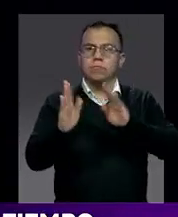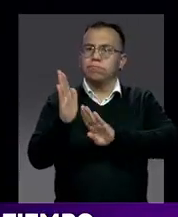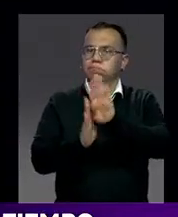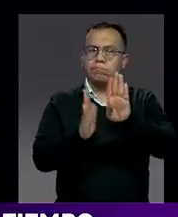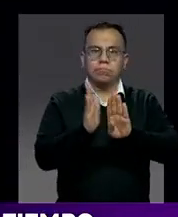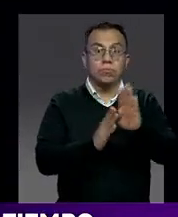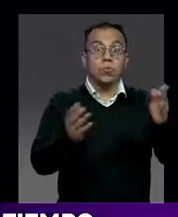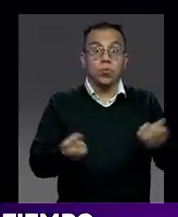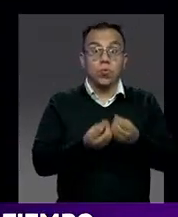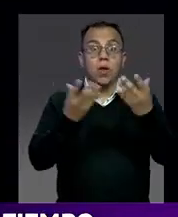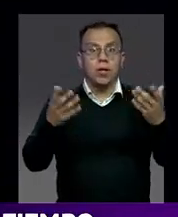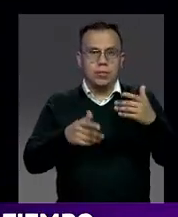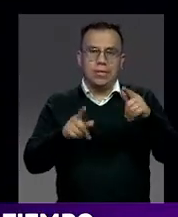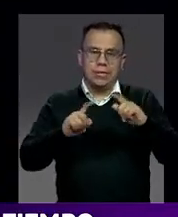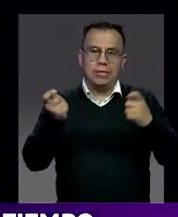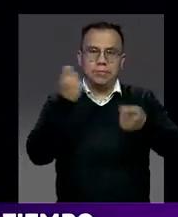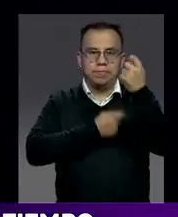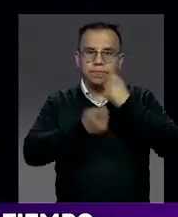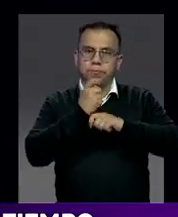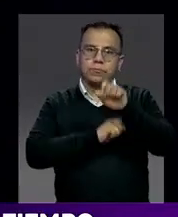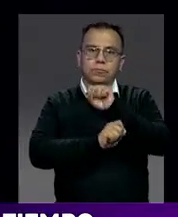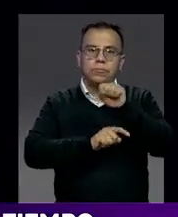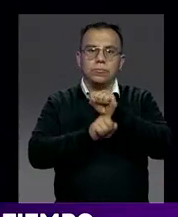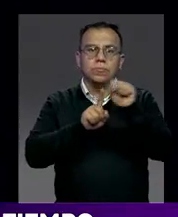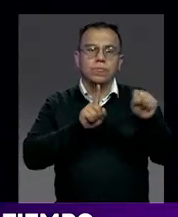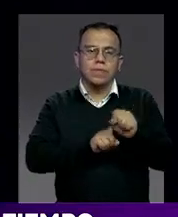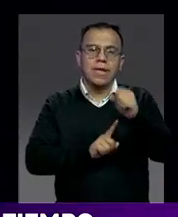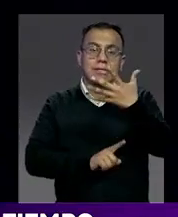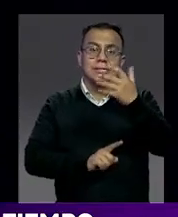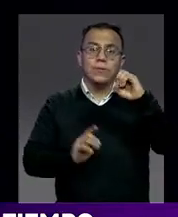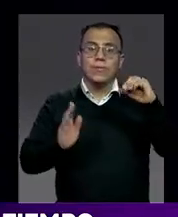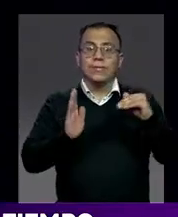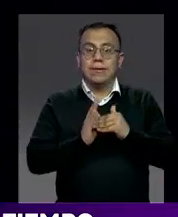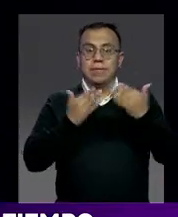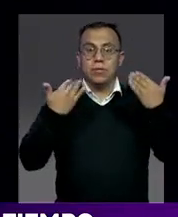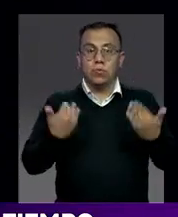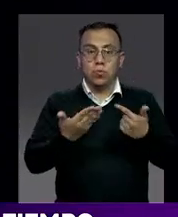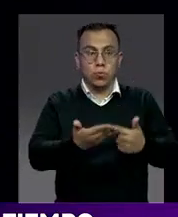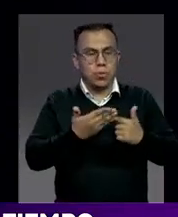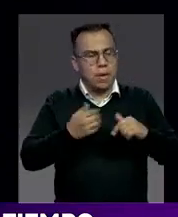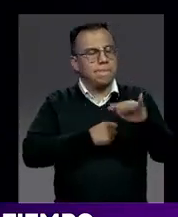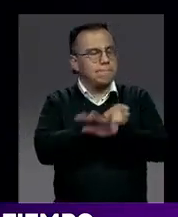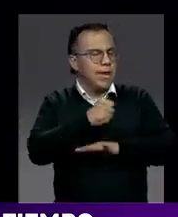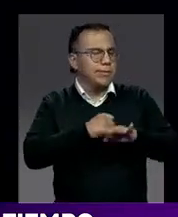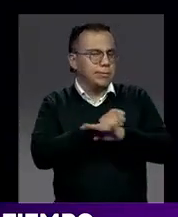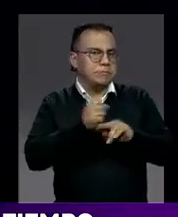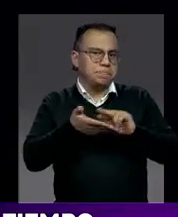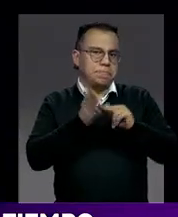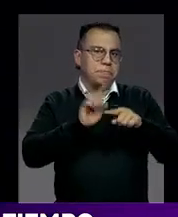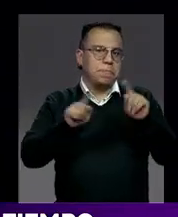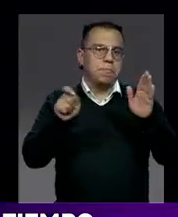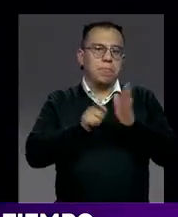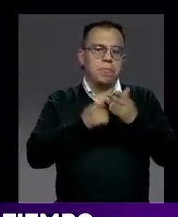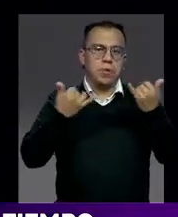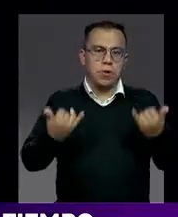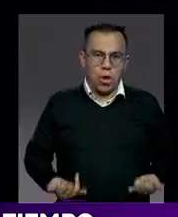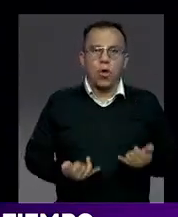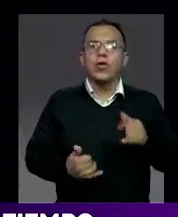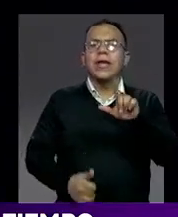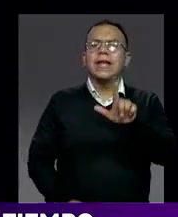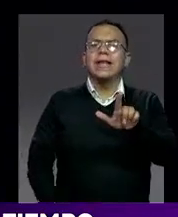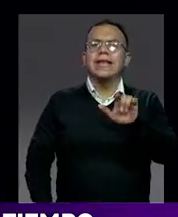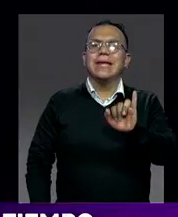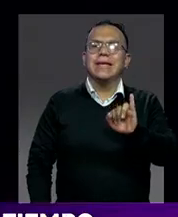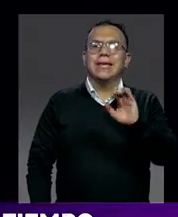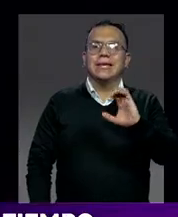algunas regiones del país el mercado social aa 50 mil pesos con una presentación básica pero es lo que llamamos comúnmente el litigo no hay